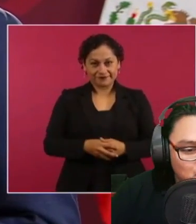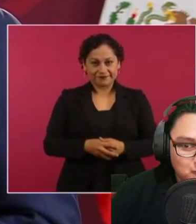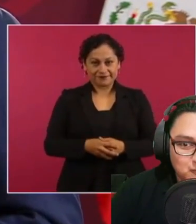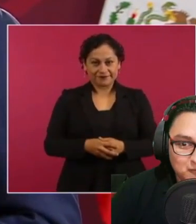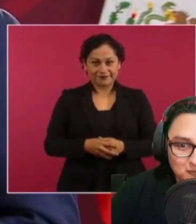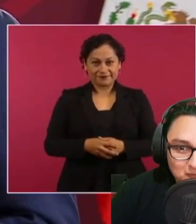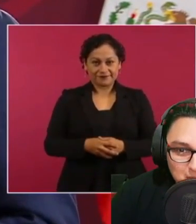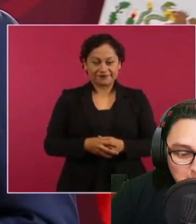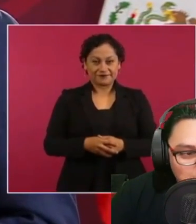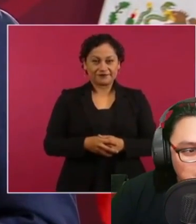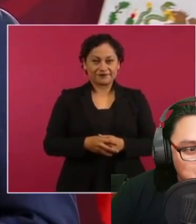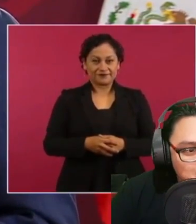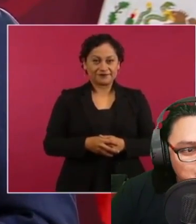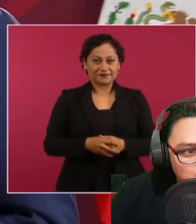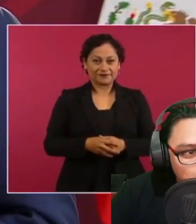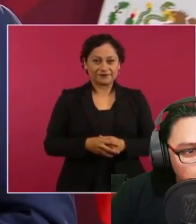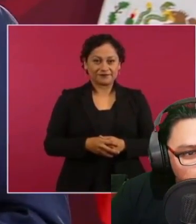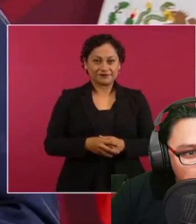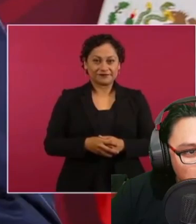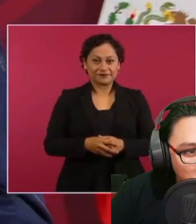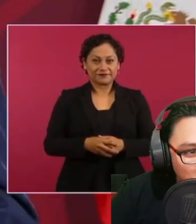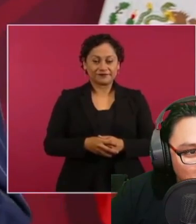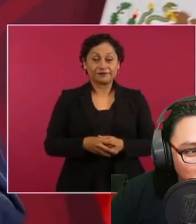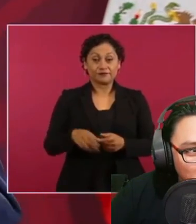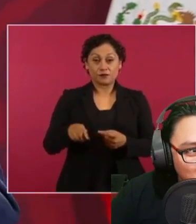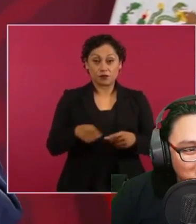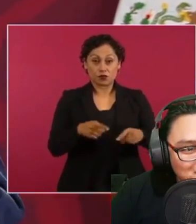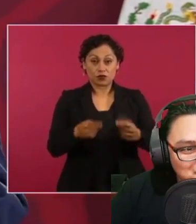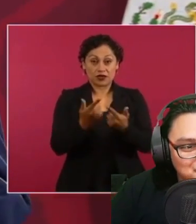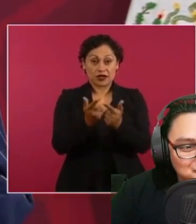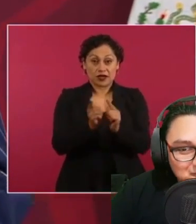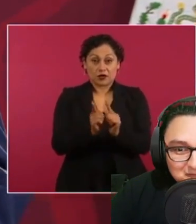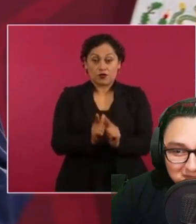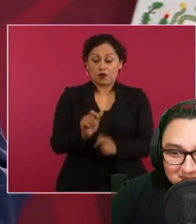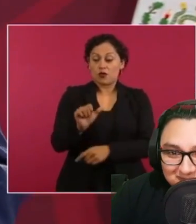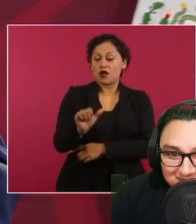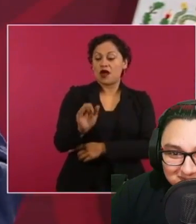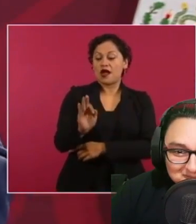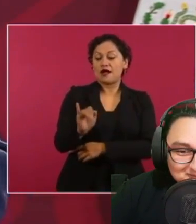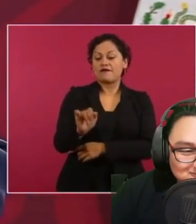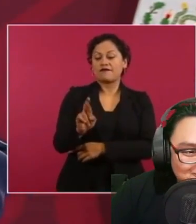la música del grupo afirme dice